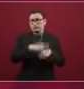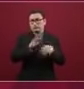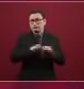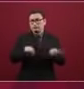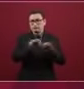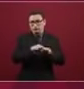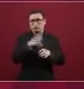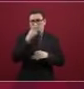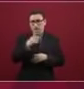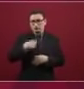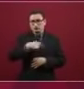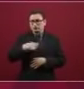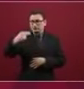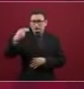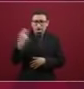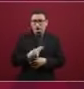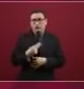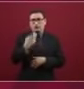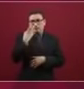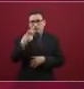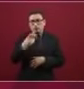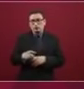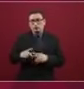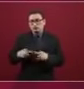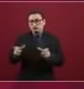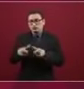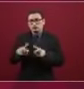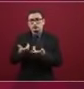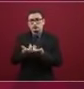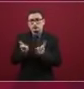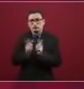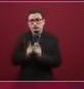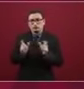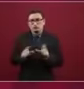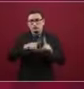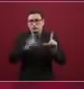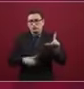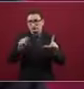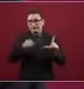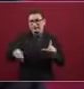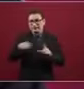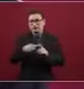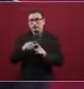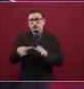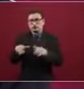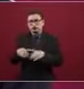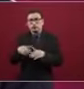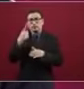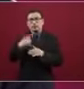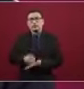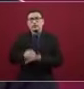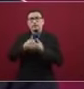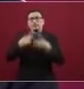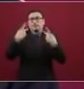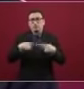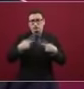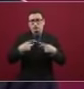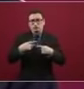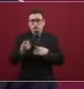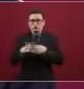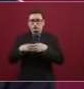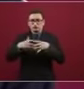la urgencia de contar con la Guardia Nacional, que nos va a dar una capacidad en recursos humanos